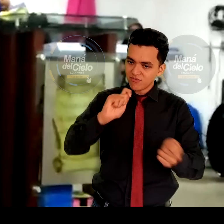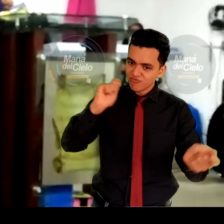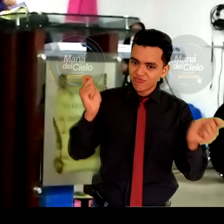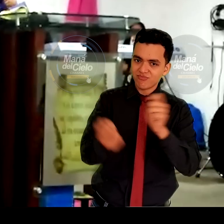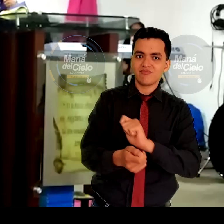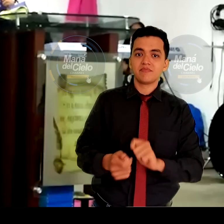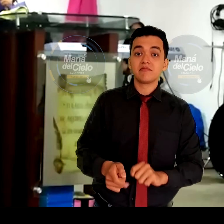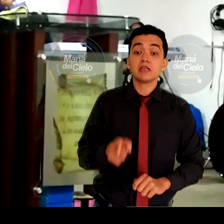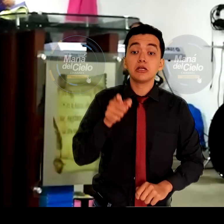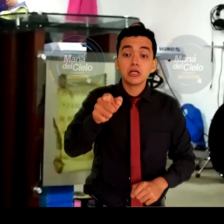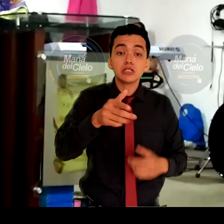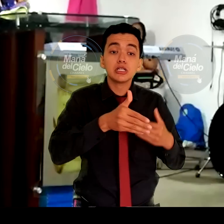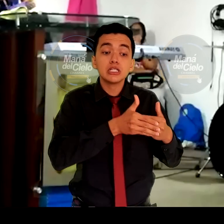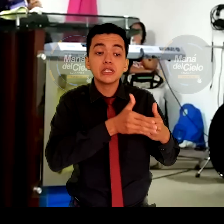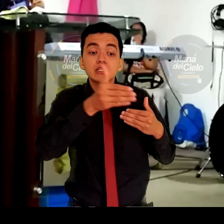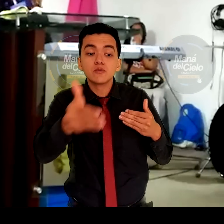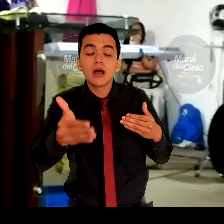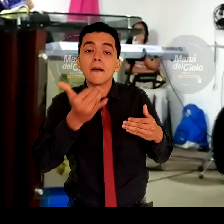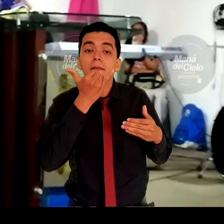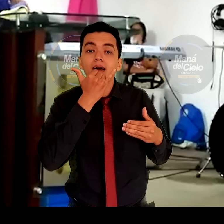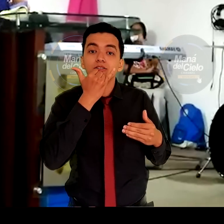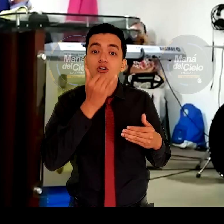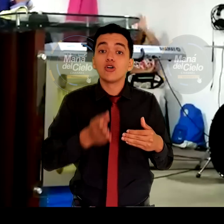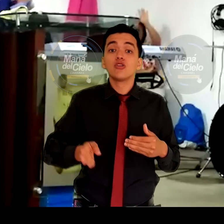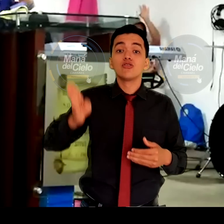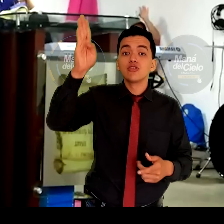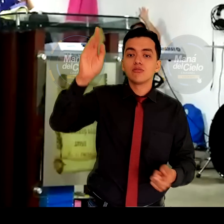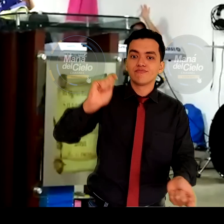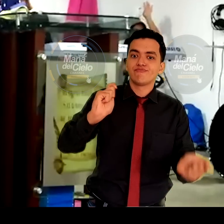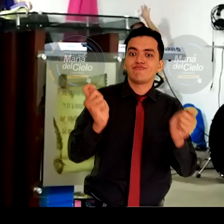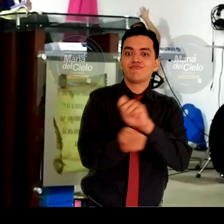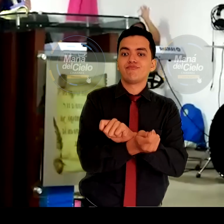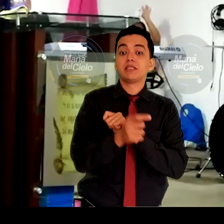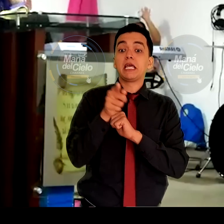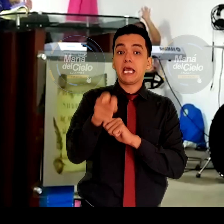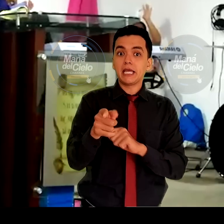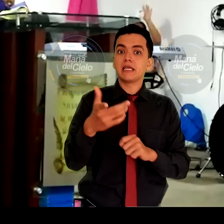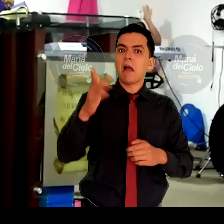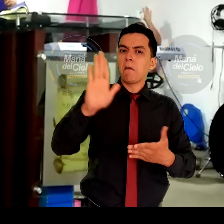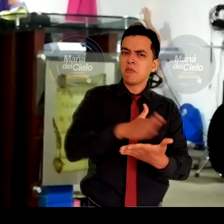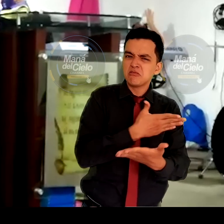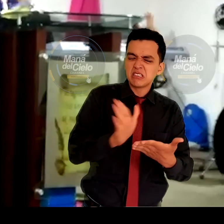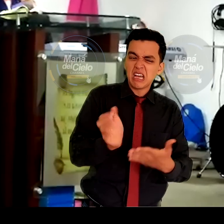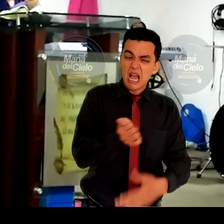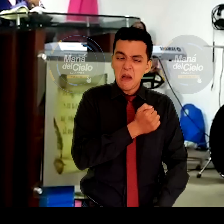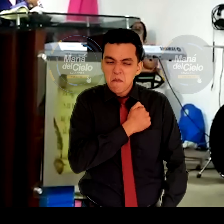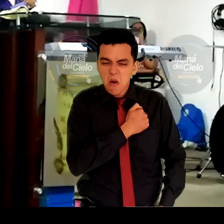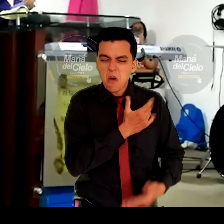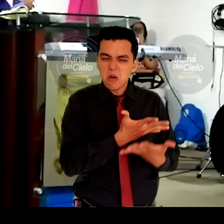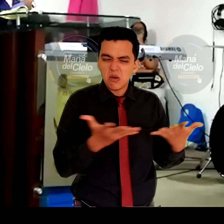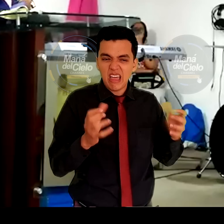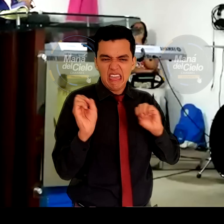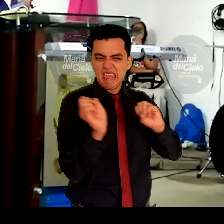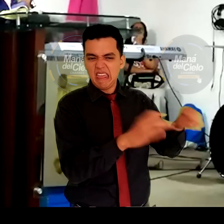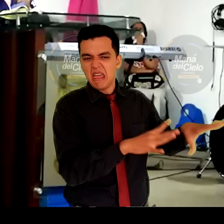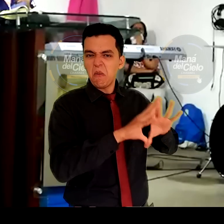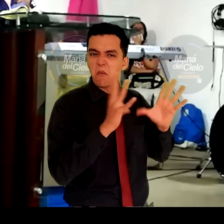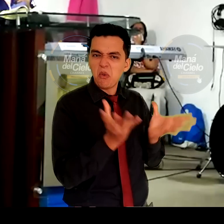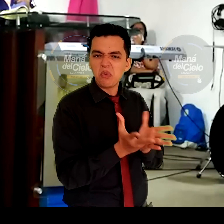escuchar música cristiana, y ahora es una tremenda esposa de pastor que le sirve a Dios en espíritu. Denle un aplauso.